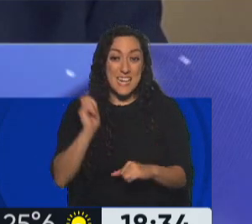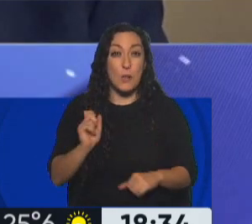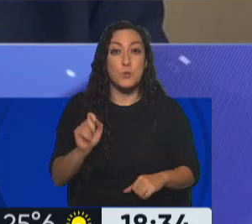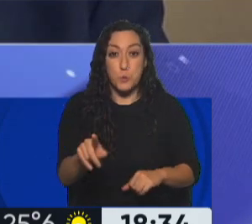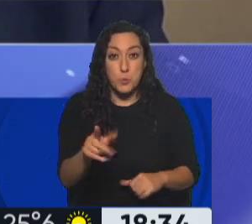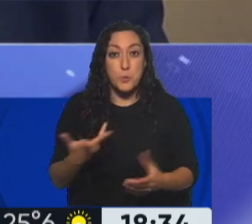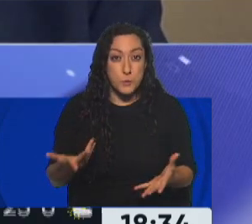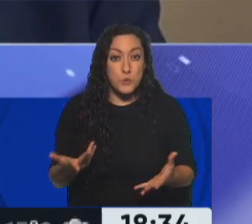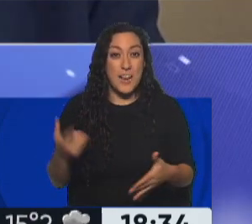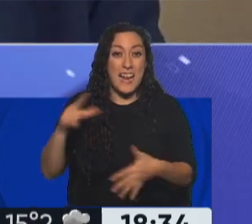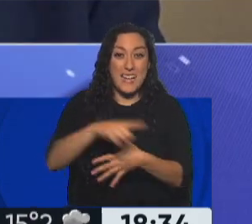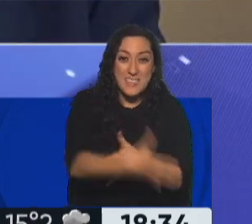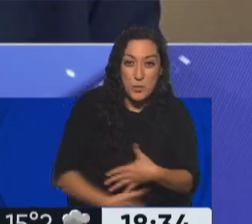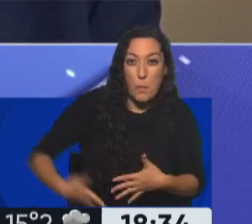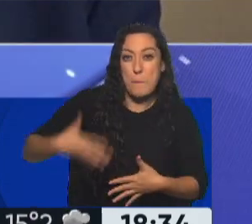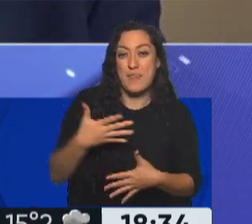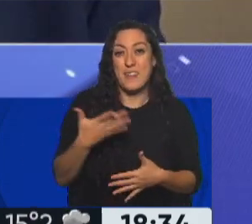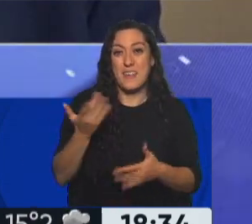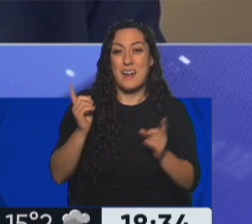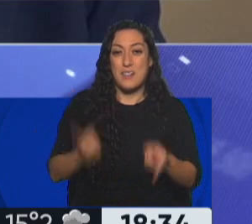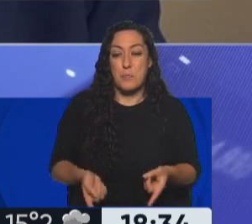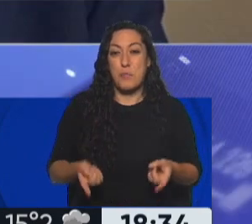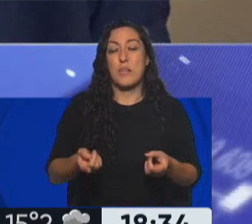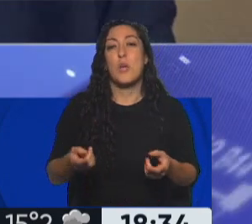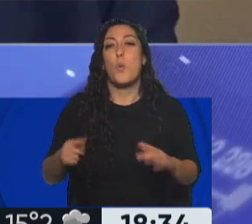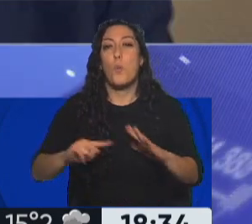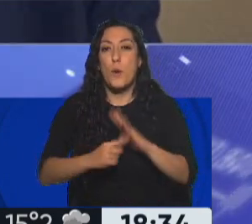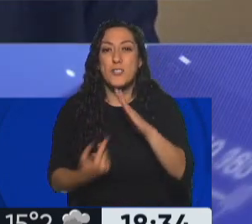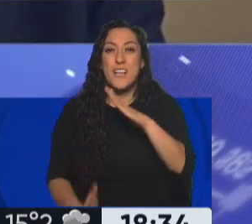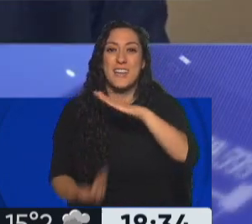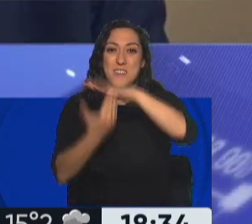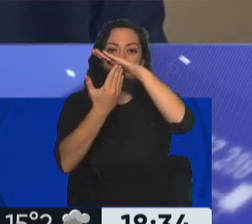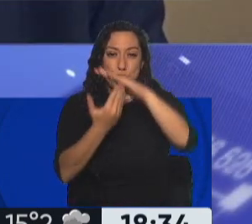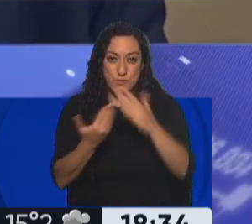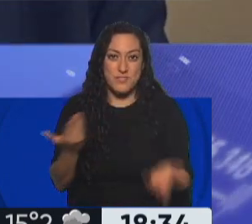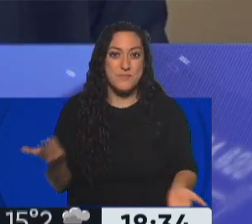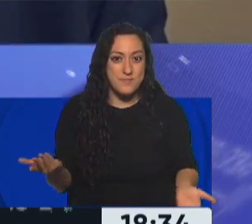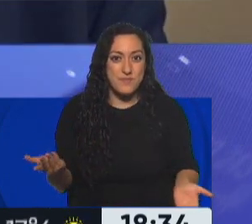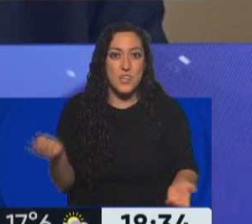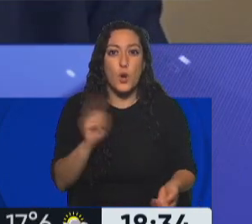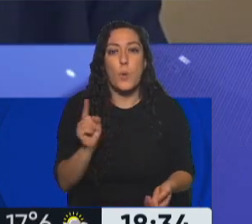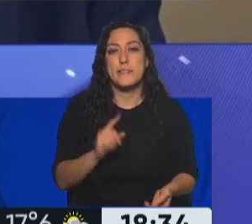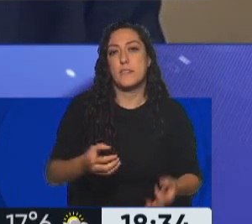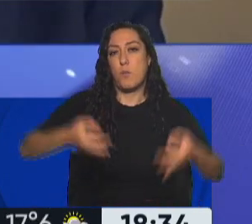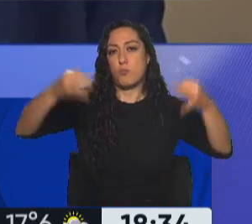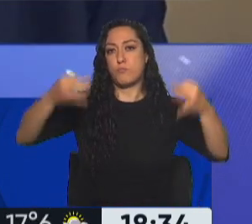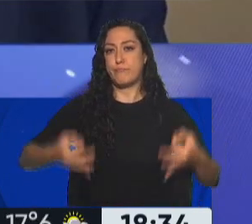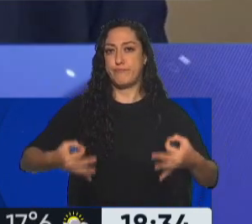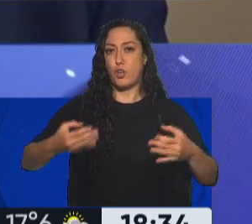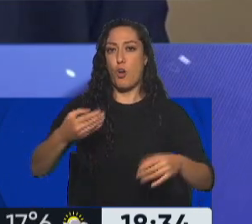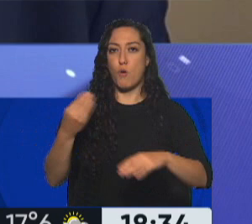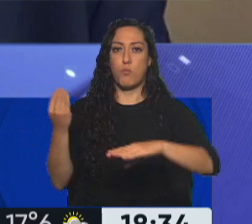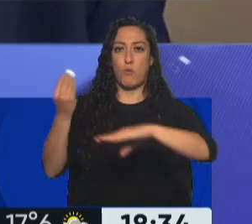tenía como latinoamericano, como obispo de Buenos Aires. Era un Papa que no venía ni de la diplomacia, no venía de